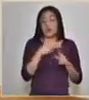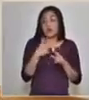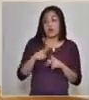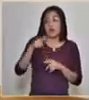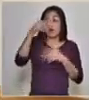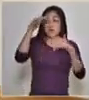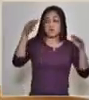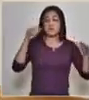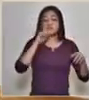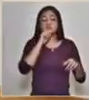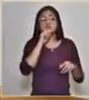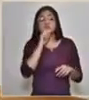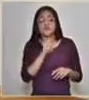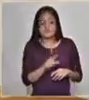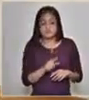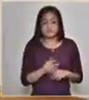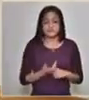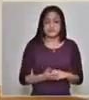adultos,